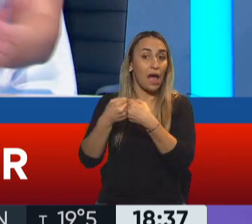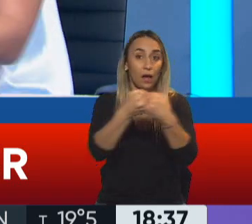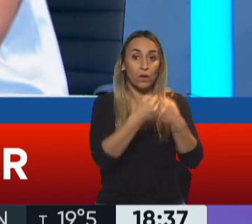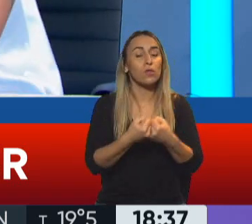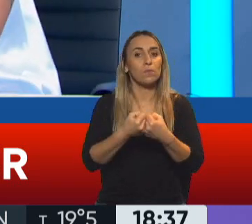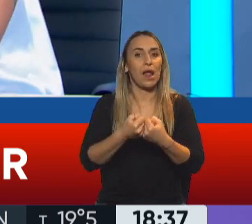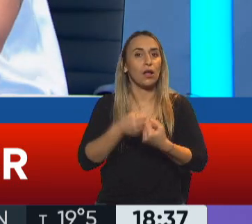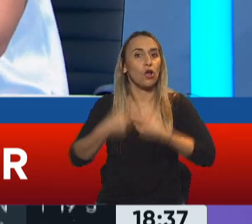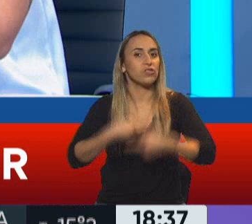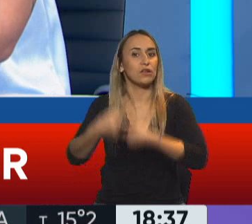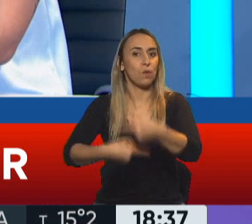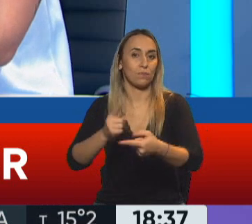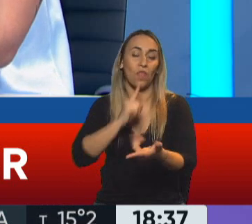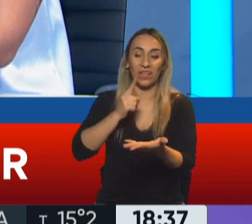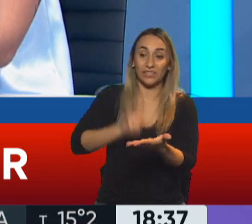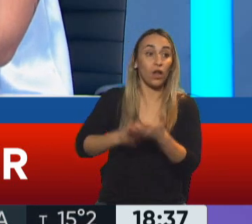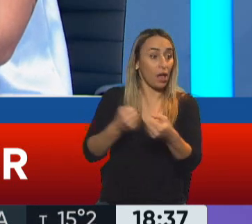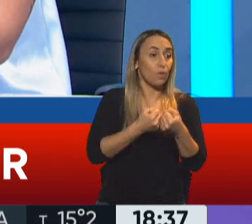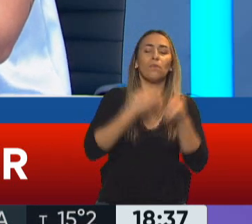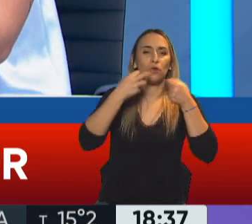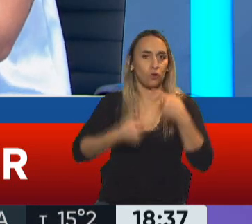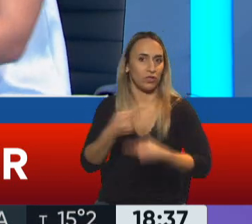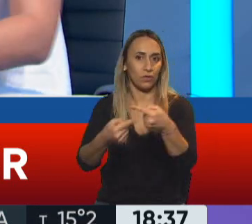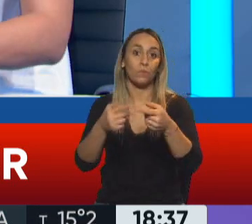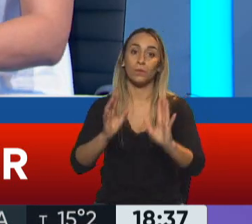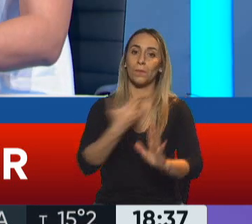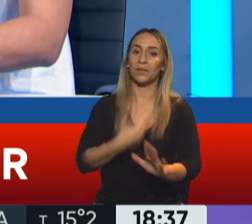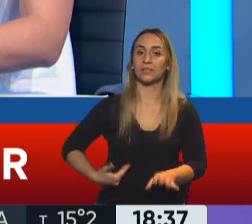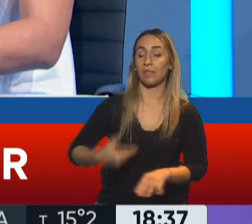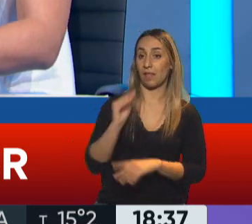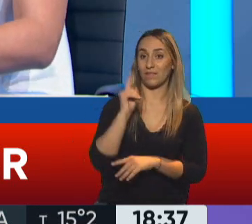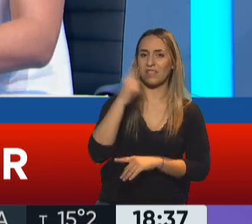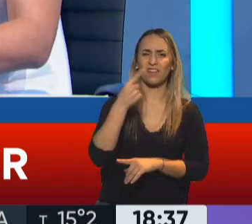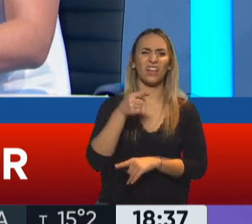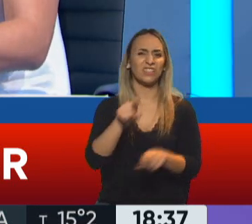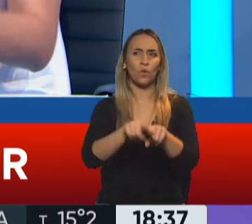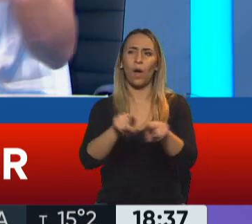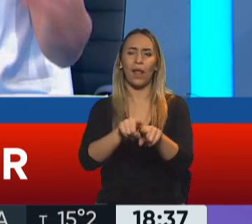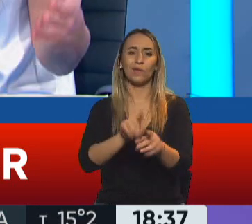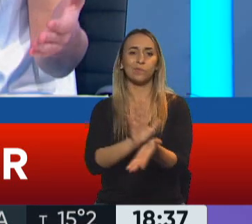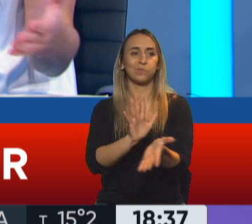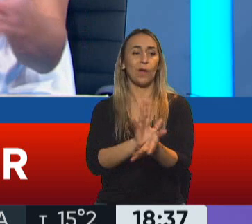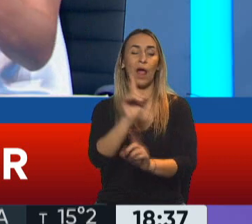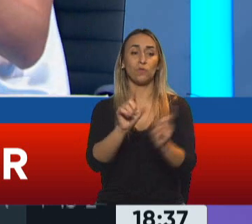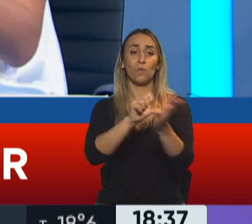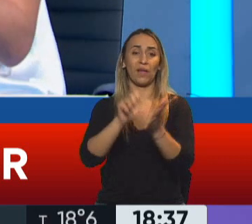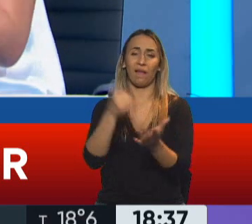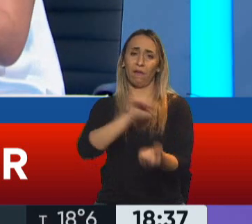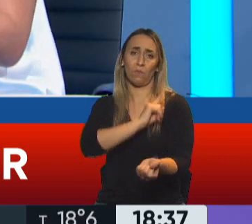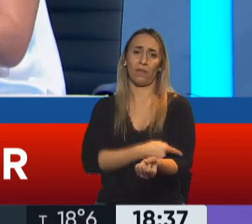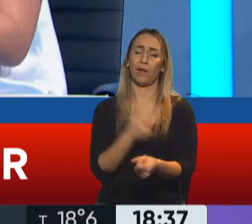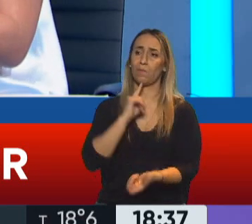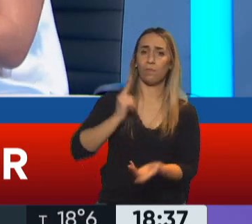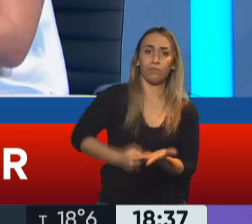política. Bueno, eso el presidente de Brasil lo definió como un poder de veto de algunos países contra lo